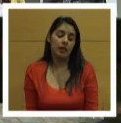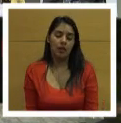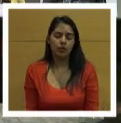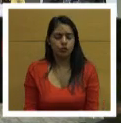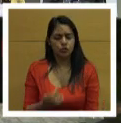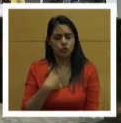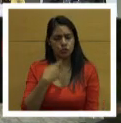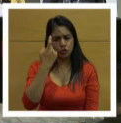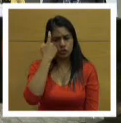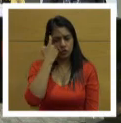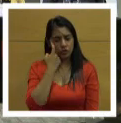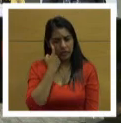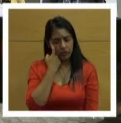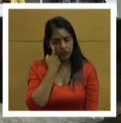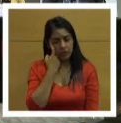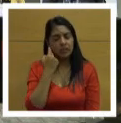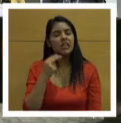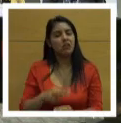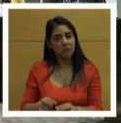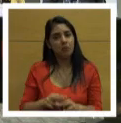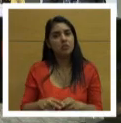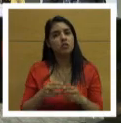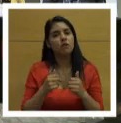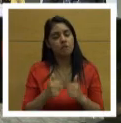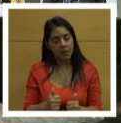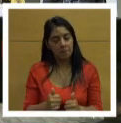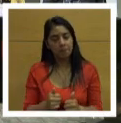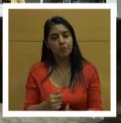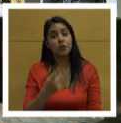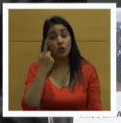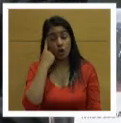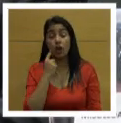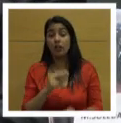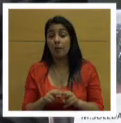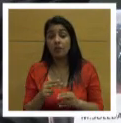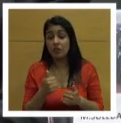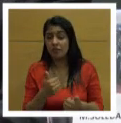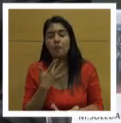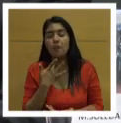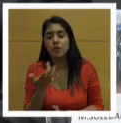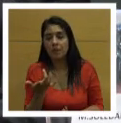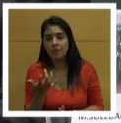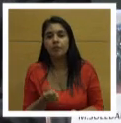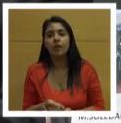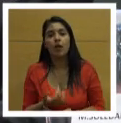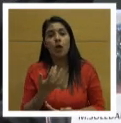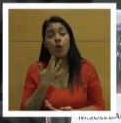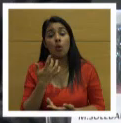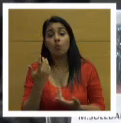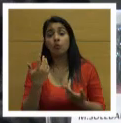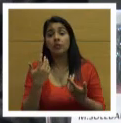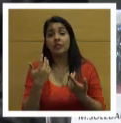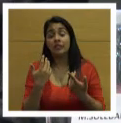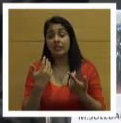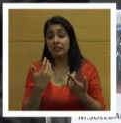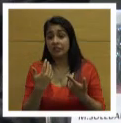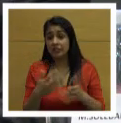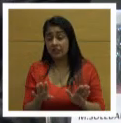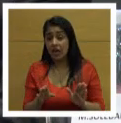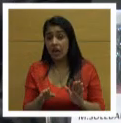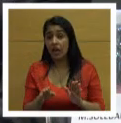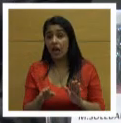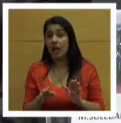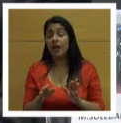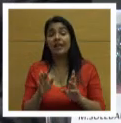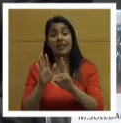Yo creo que lo estamos haciendo bien. Estamos haciendo bien en el sentido de que ya en las reglas de Brasil las tenemos aprobadas